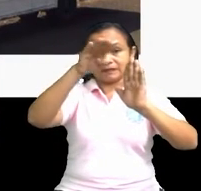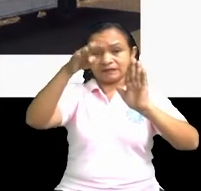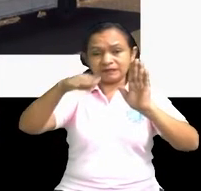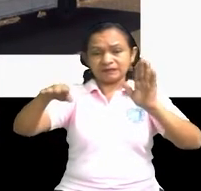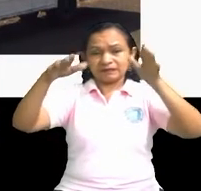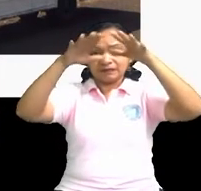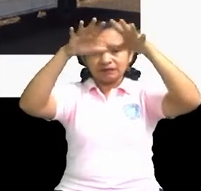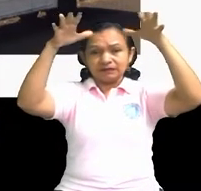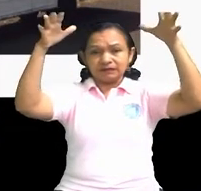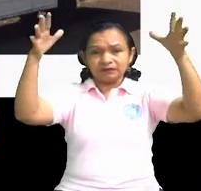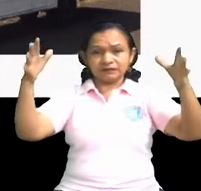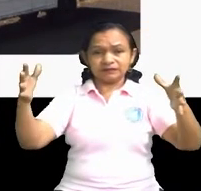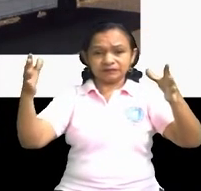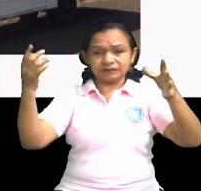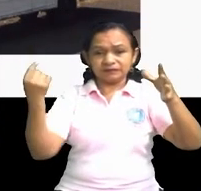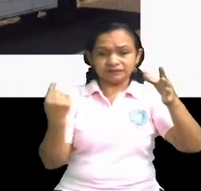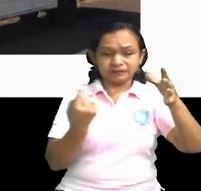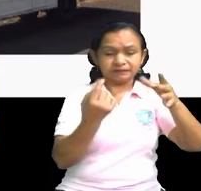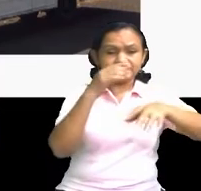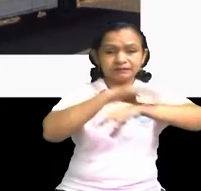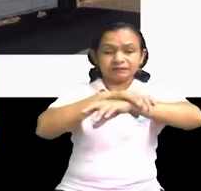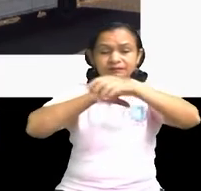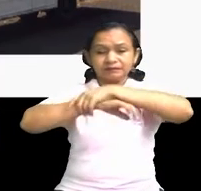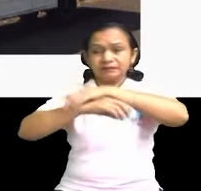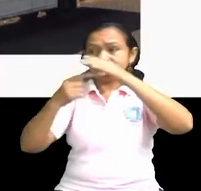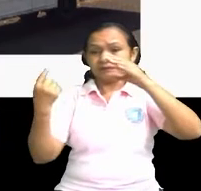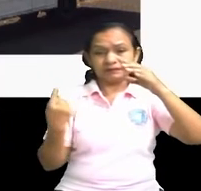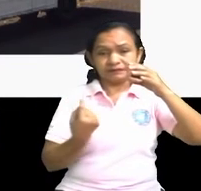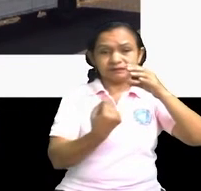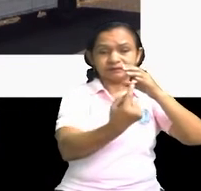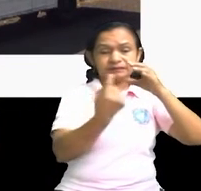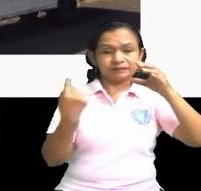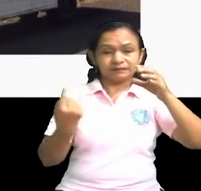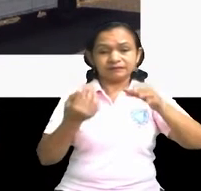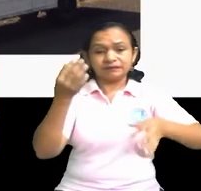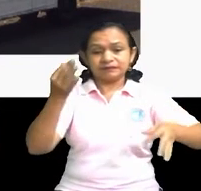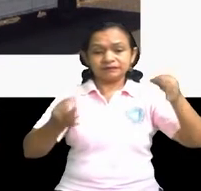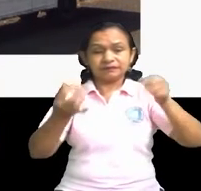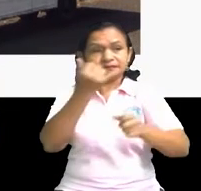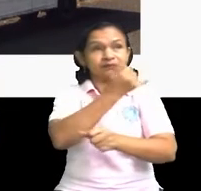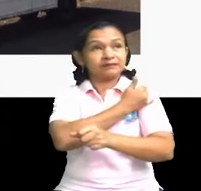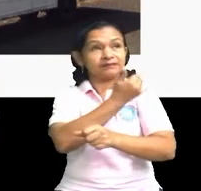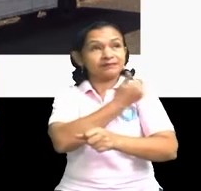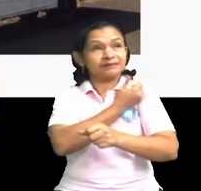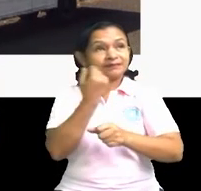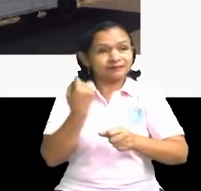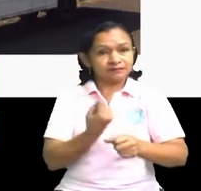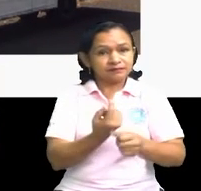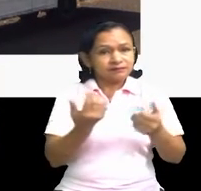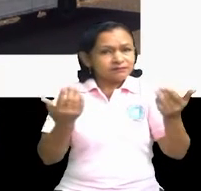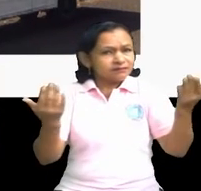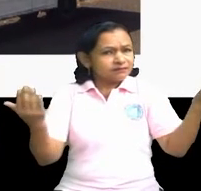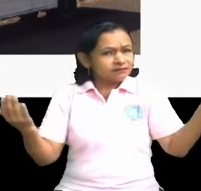una jaula, ahí trasladaban a los presos, a los juzgados o a los hospitales.